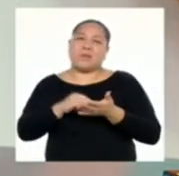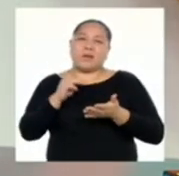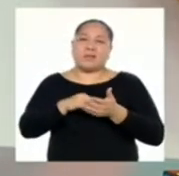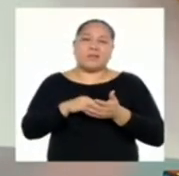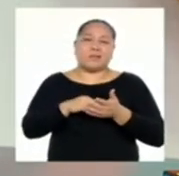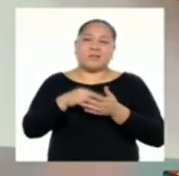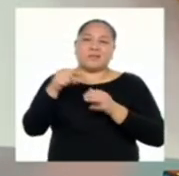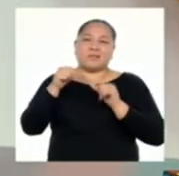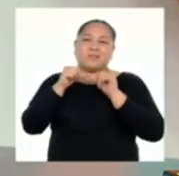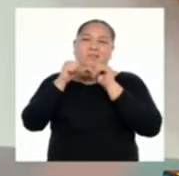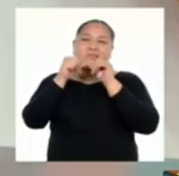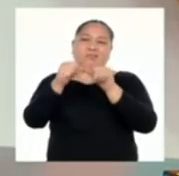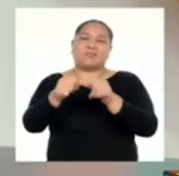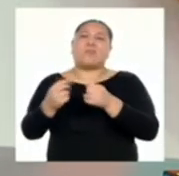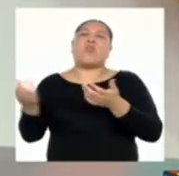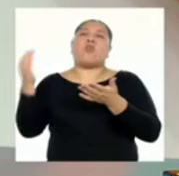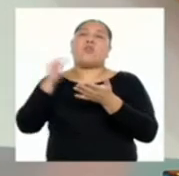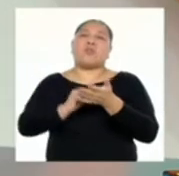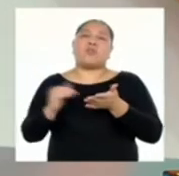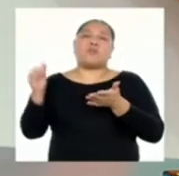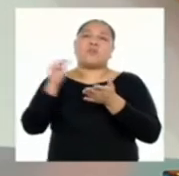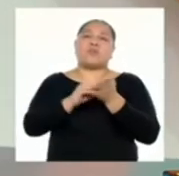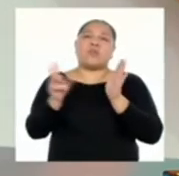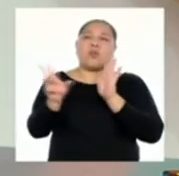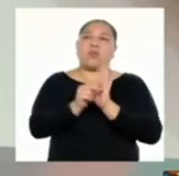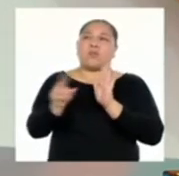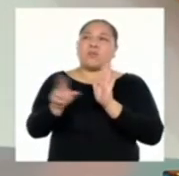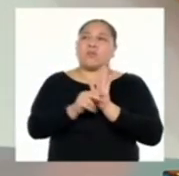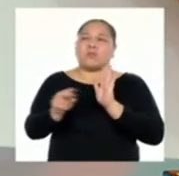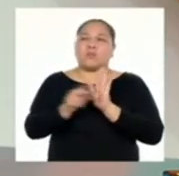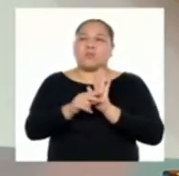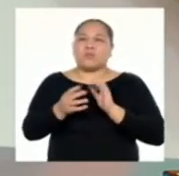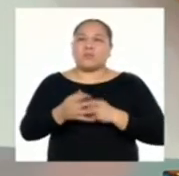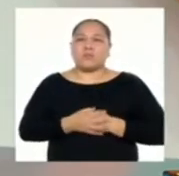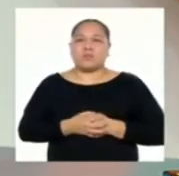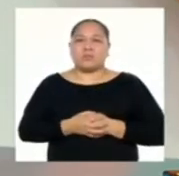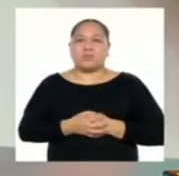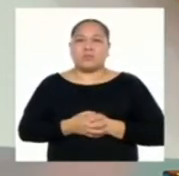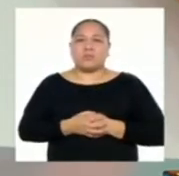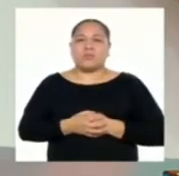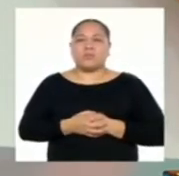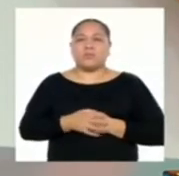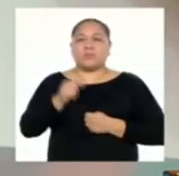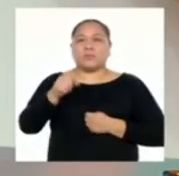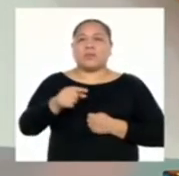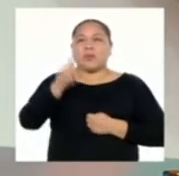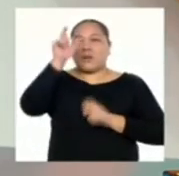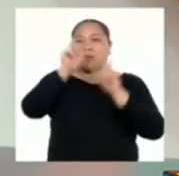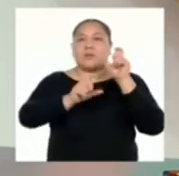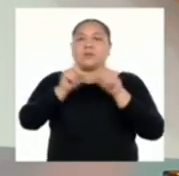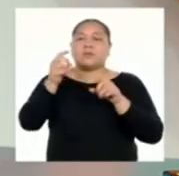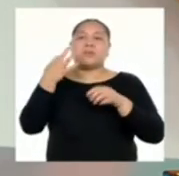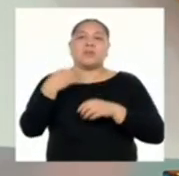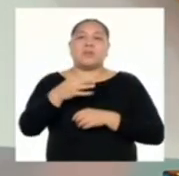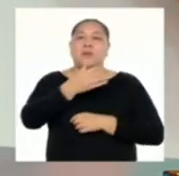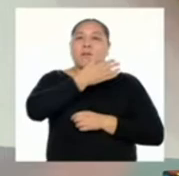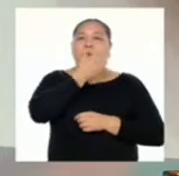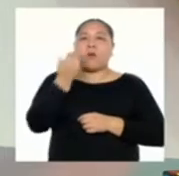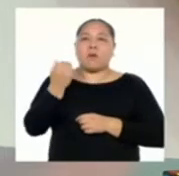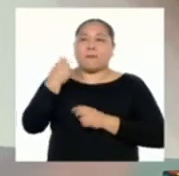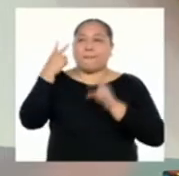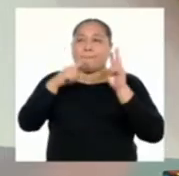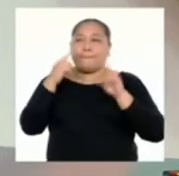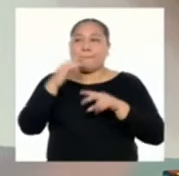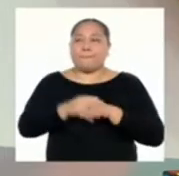está condenada o condenado a repetirla. Y los seres humanos siempre pueden mejorar y evolucionar tal